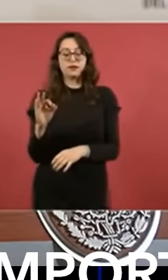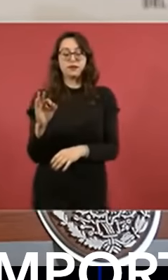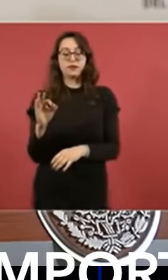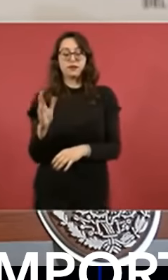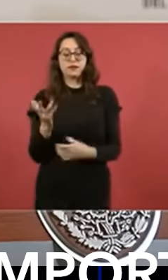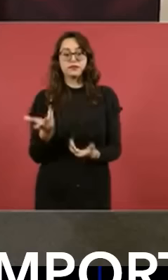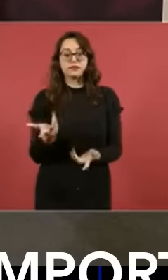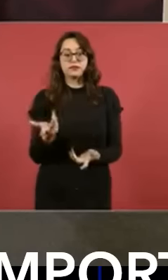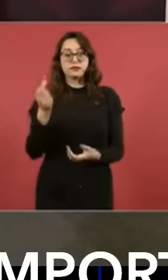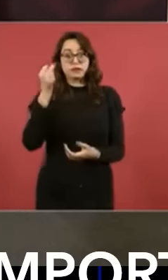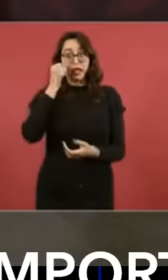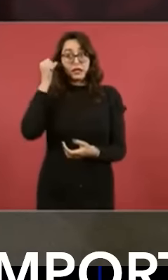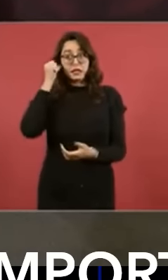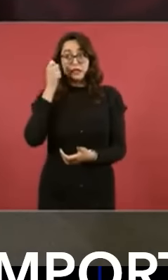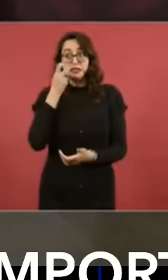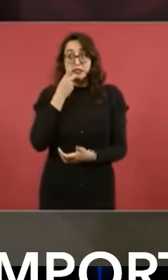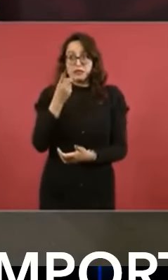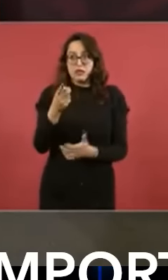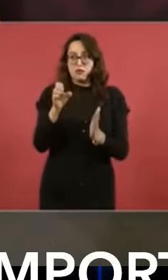ayer se comentó,